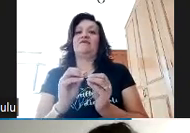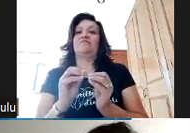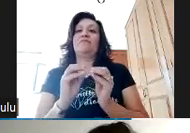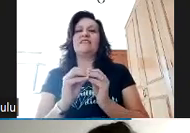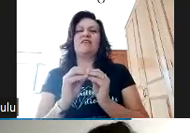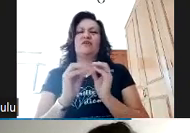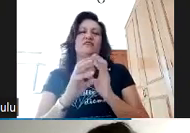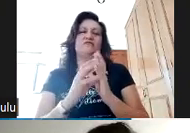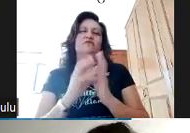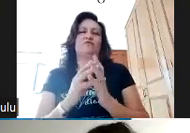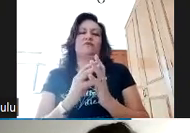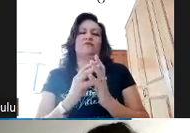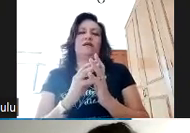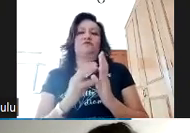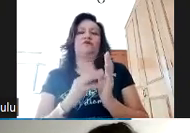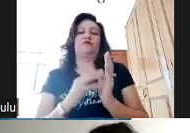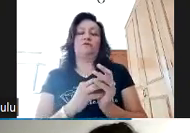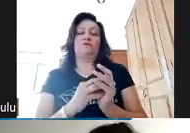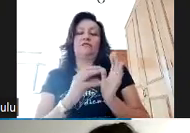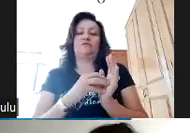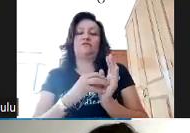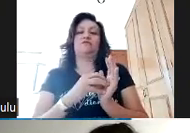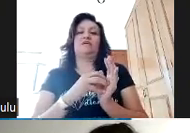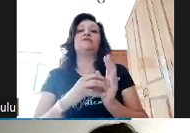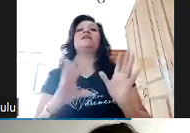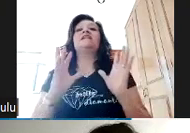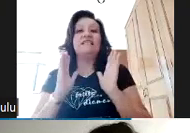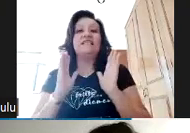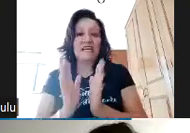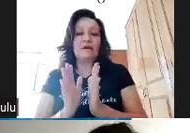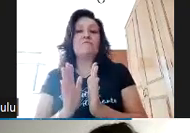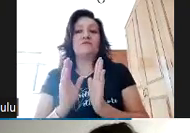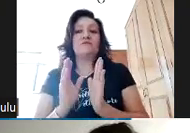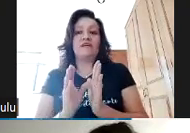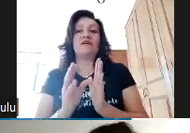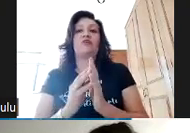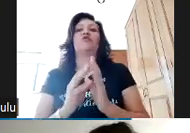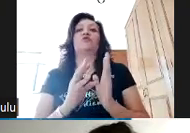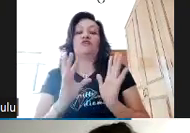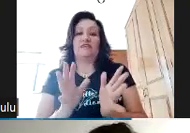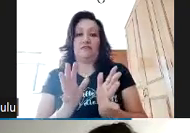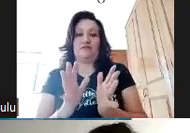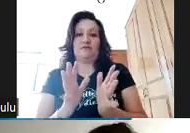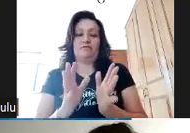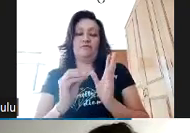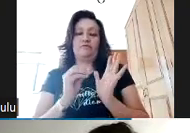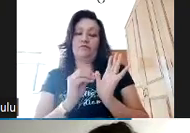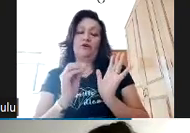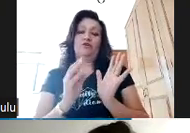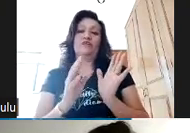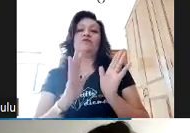más que conocer sus a sus a sus prospectos debe de conocerlos